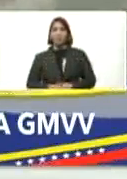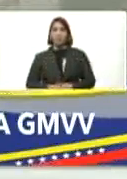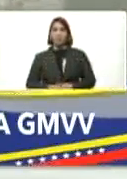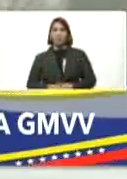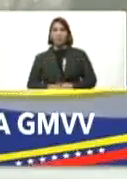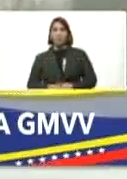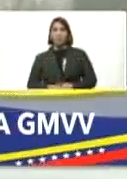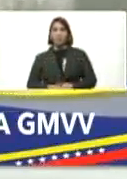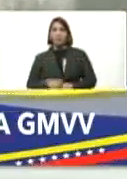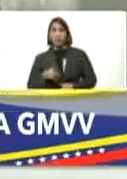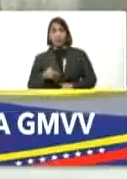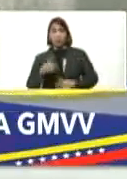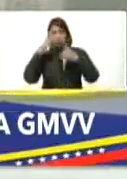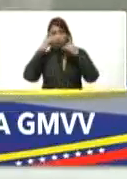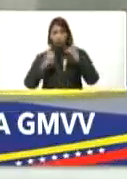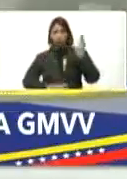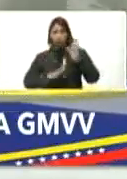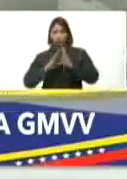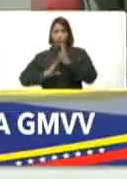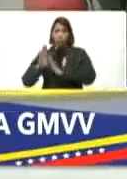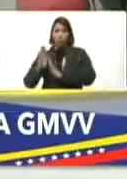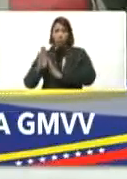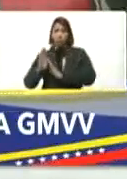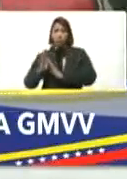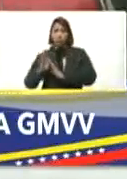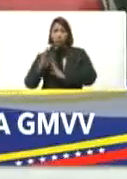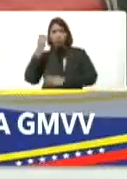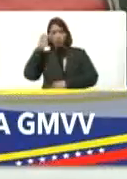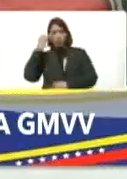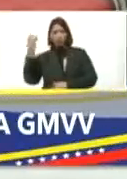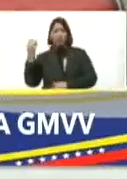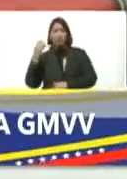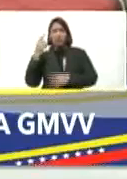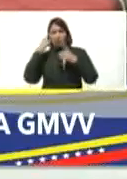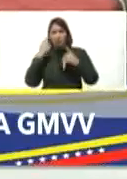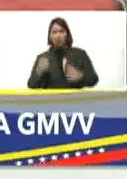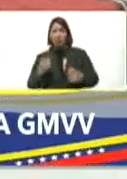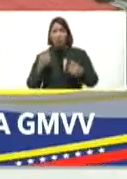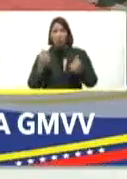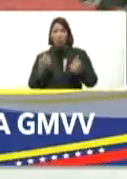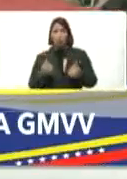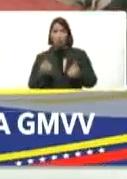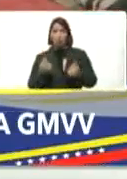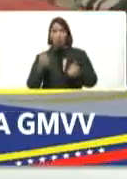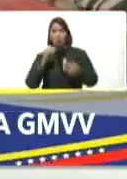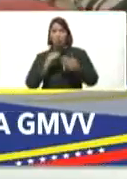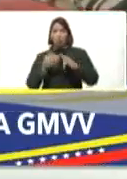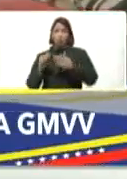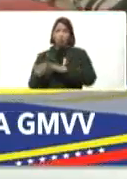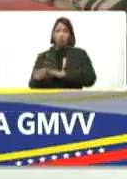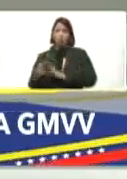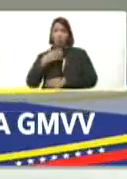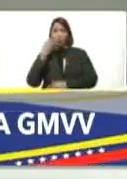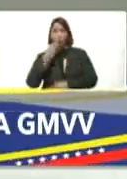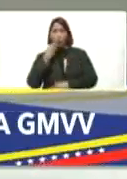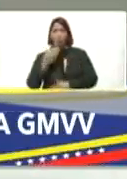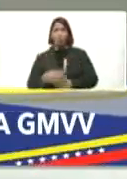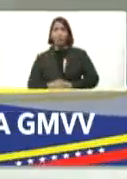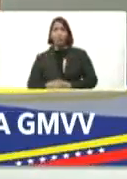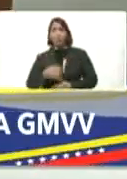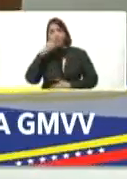Esos son emprendimientos, iniciativas económicas de las comunidades, de la juventud y